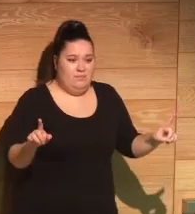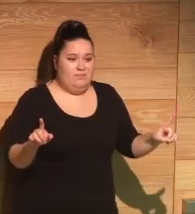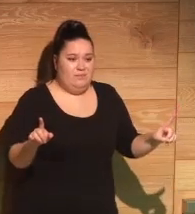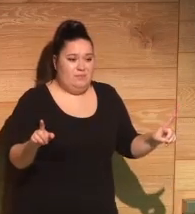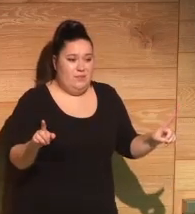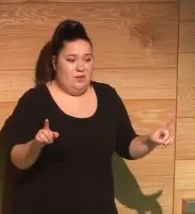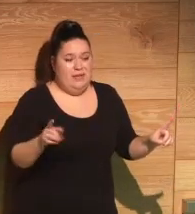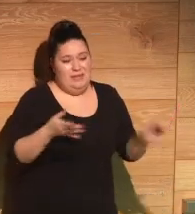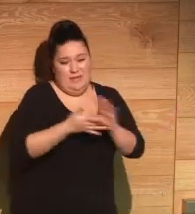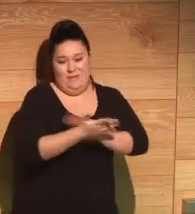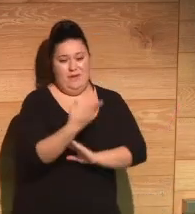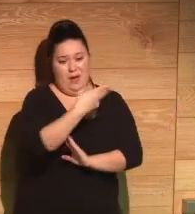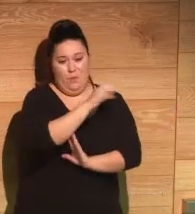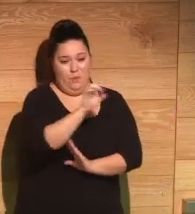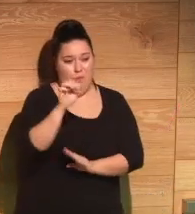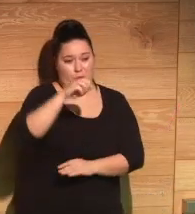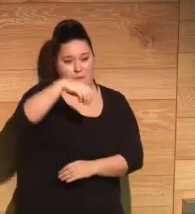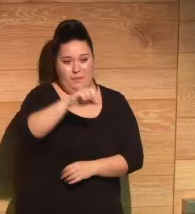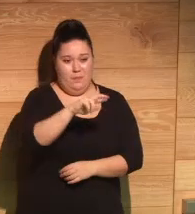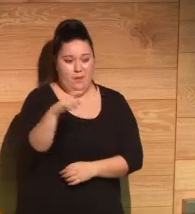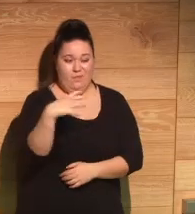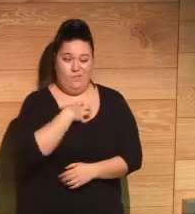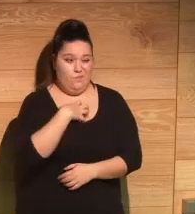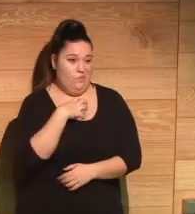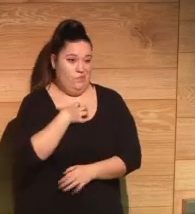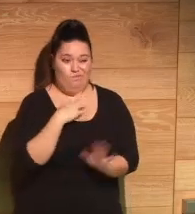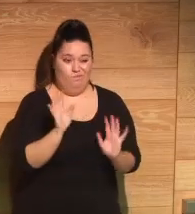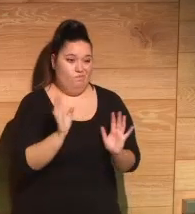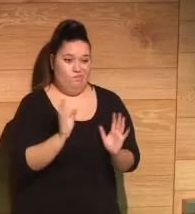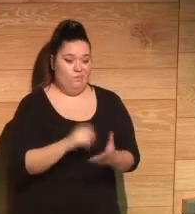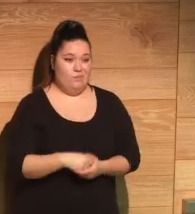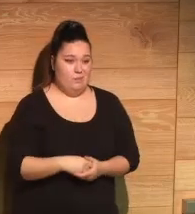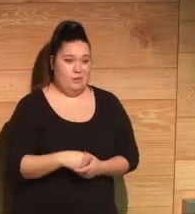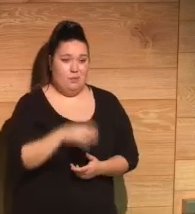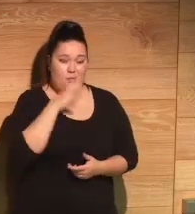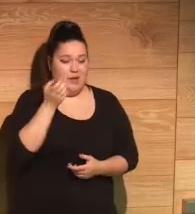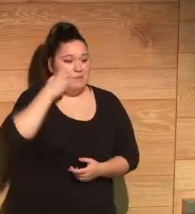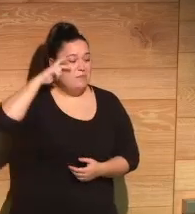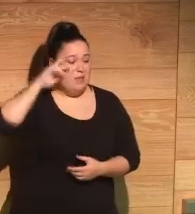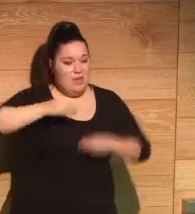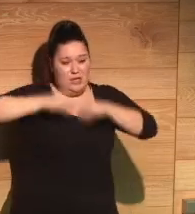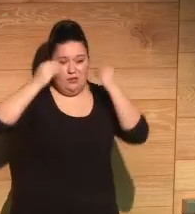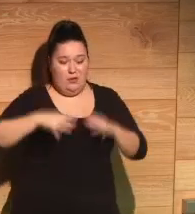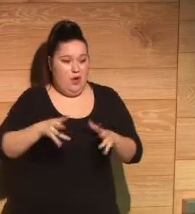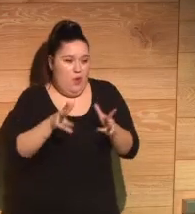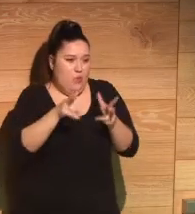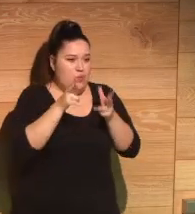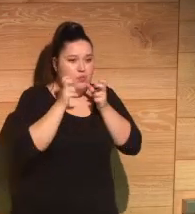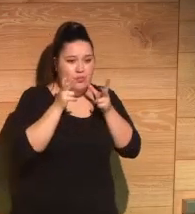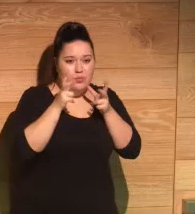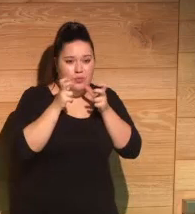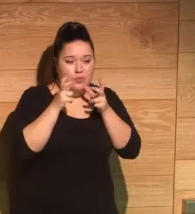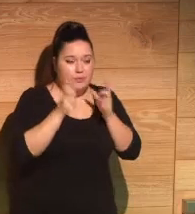caso llamarse boomer, sino más bien es un producto de una experiencia histórica terrible, terrible. No